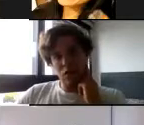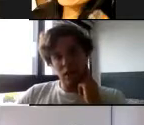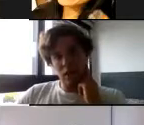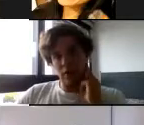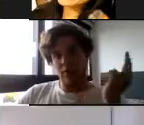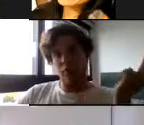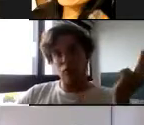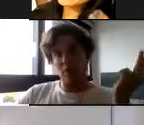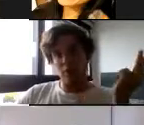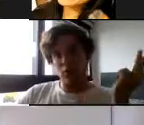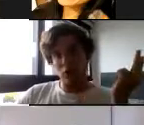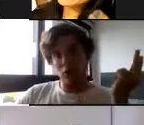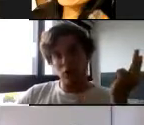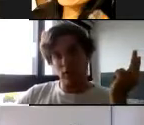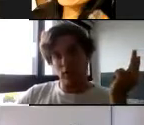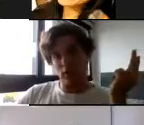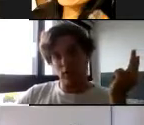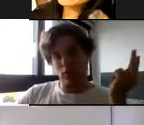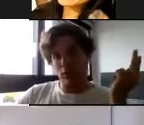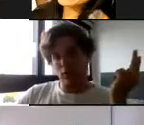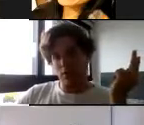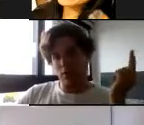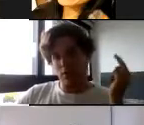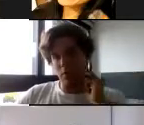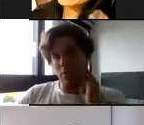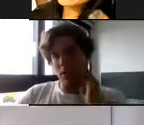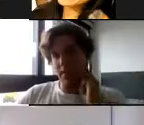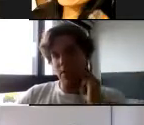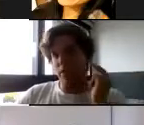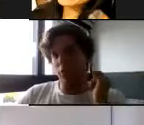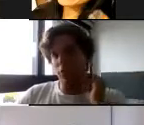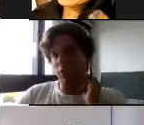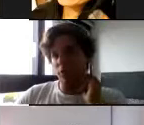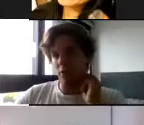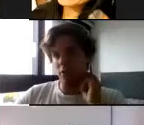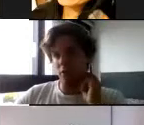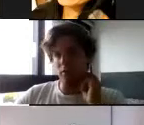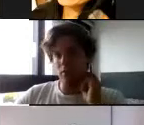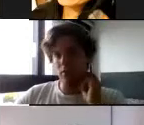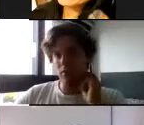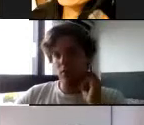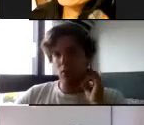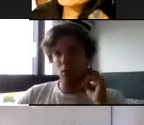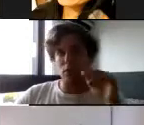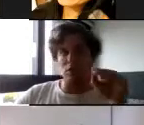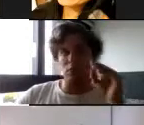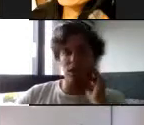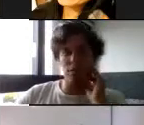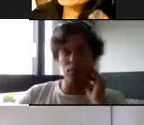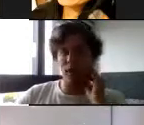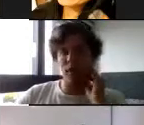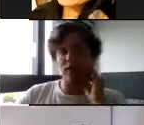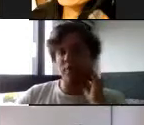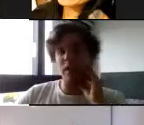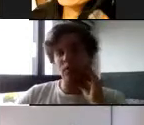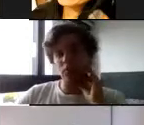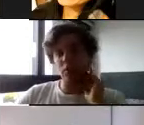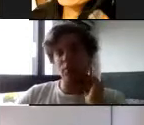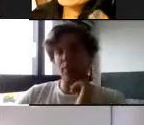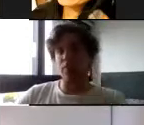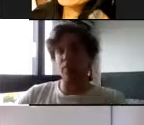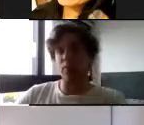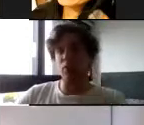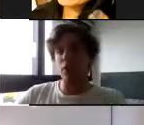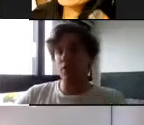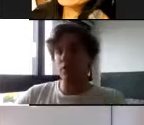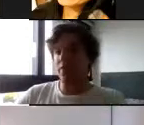siento que va a ser mucho más seguro que yo tengo un bulón acá y otro bulón acá. Van a estar menos solicitados, ¿sí? Entonces, bueno, eso ya sabemos que la separación que